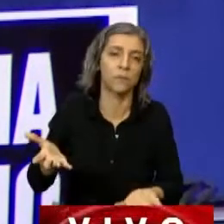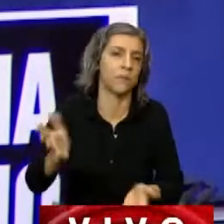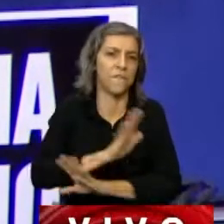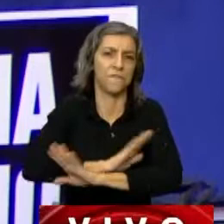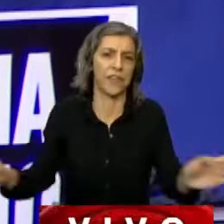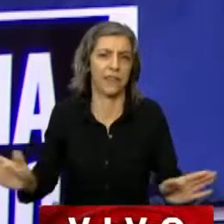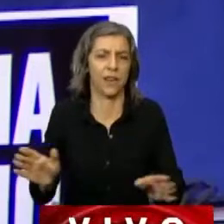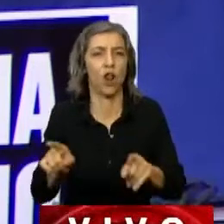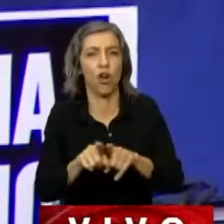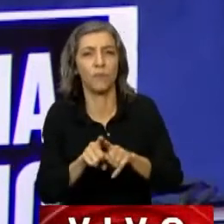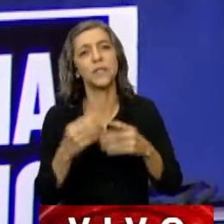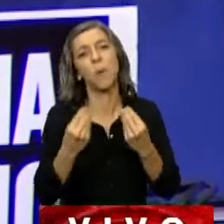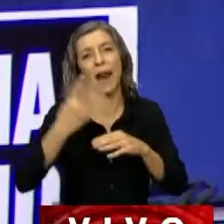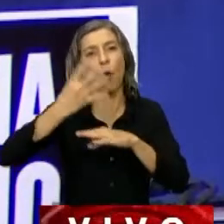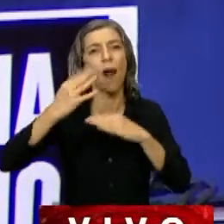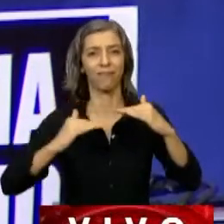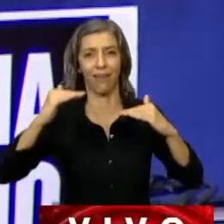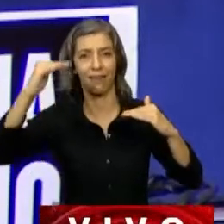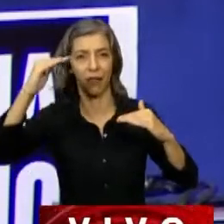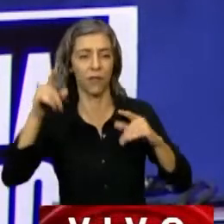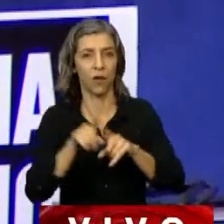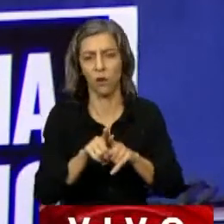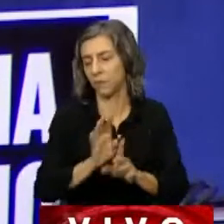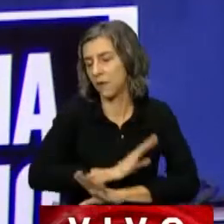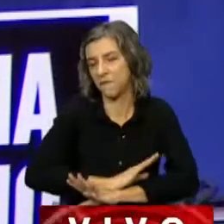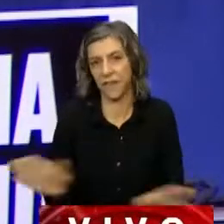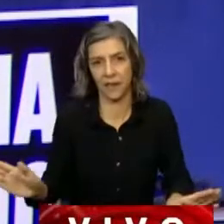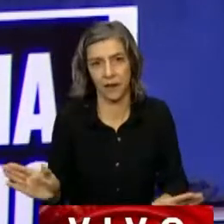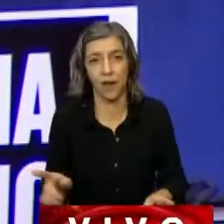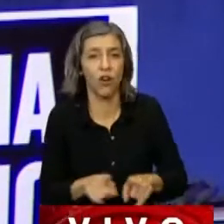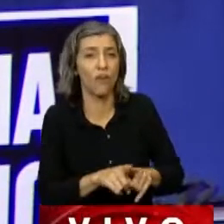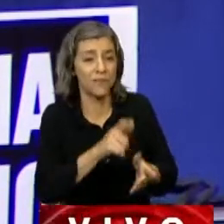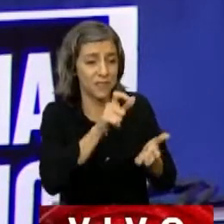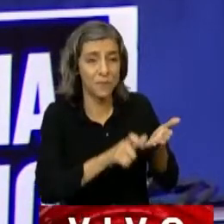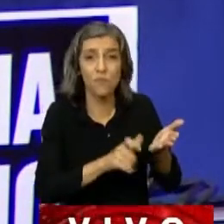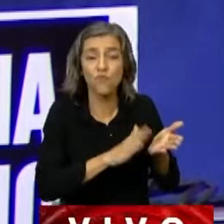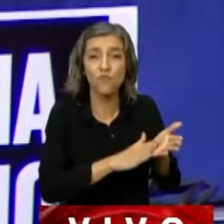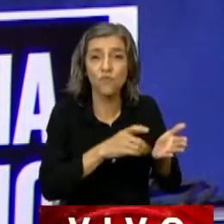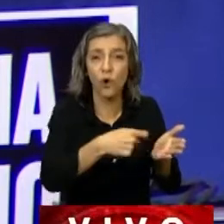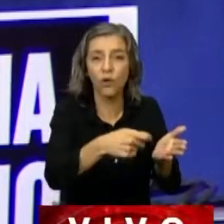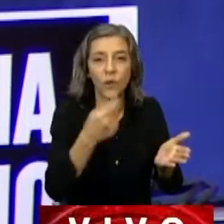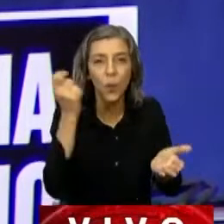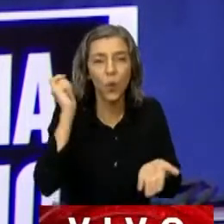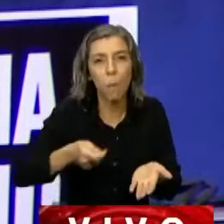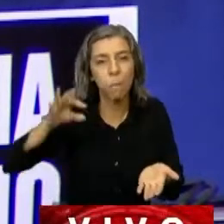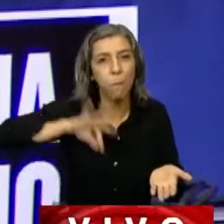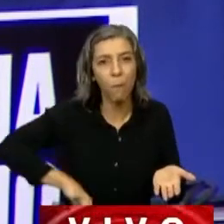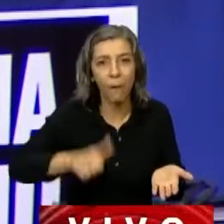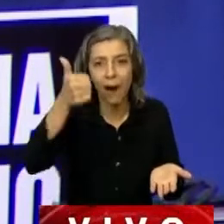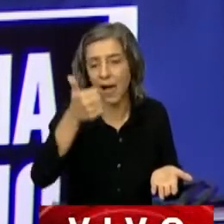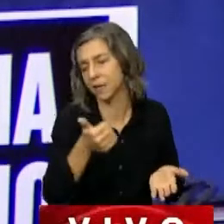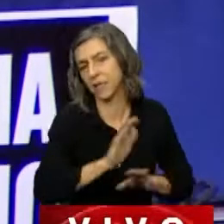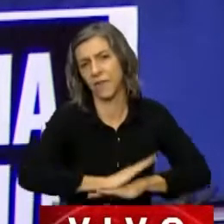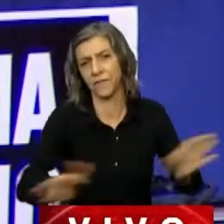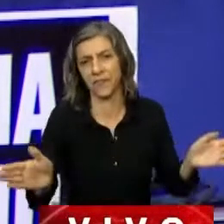trabajadores registrados, como el del fraude laboral de los trabajadores monotributistas. Aumento inmediato del salario